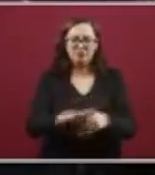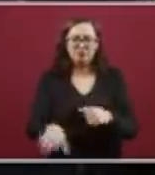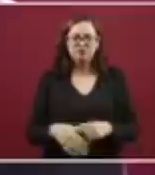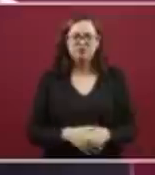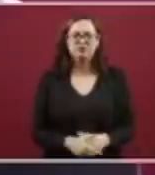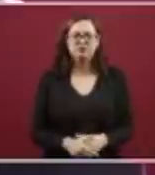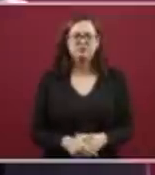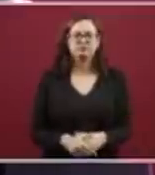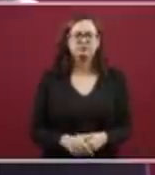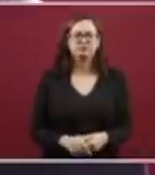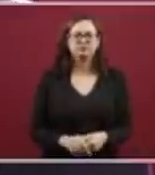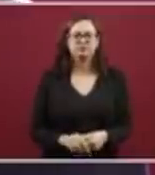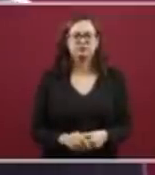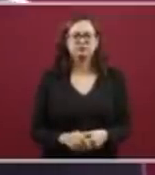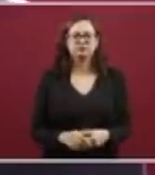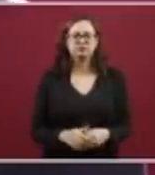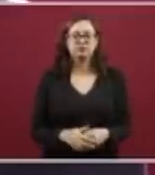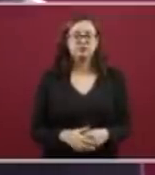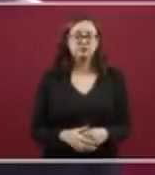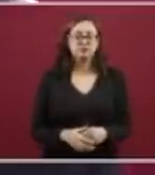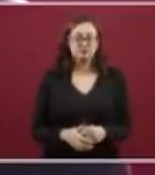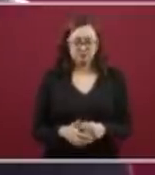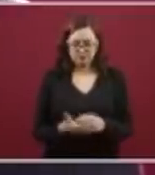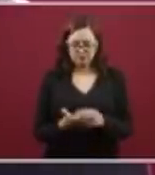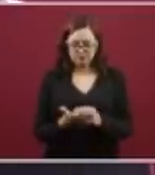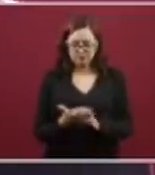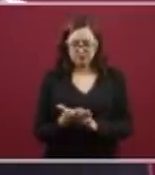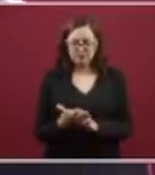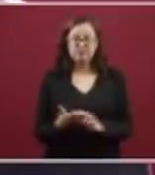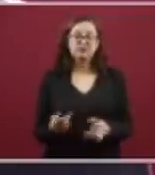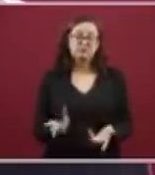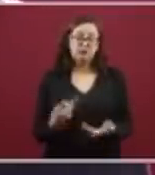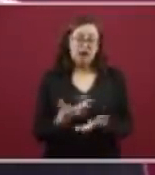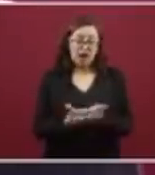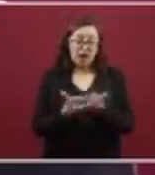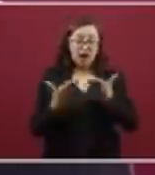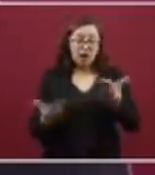la impunidad, cero impunidad.